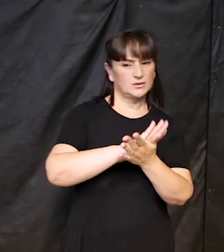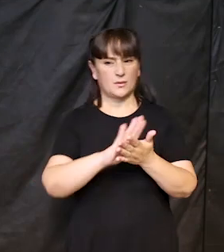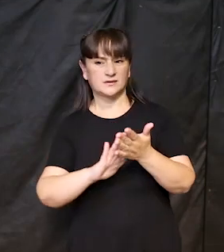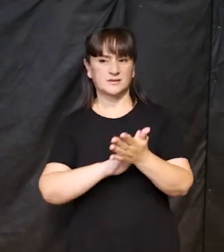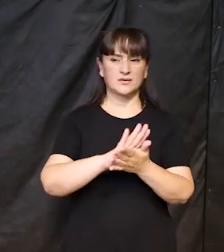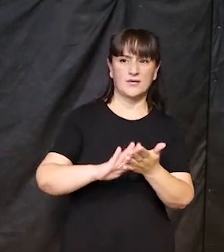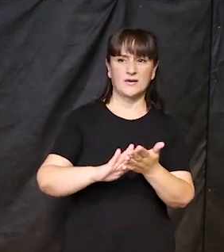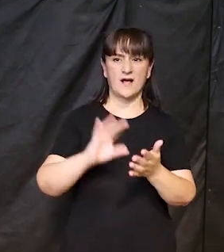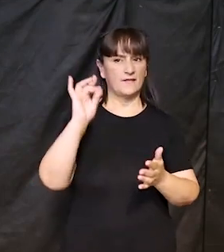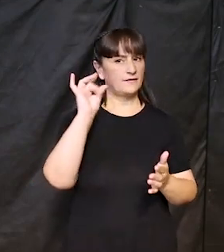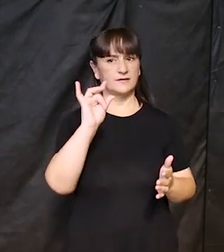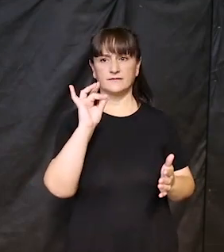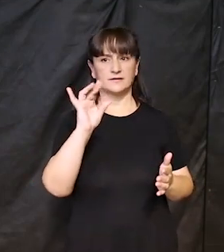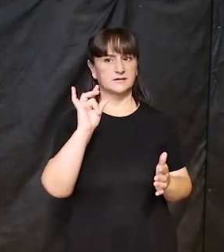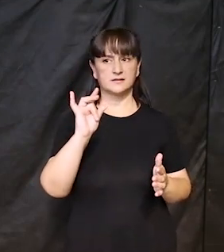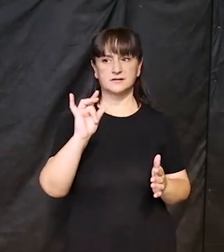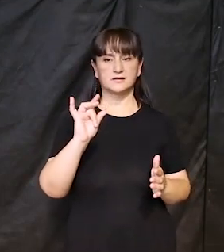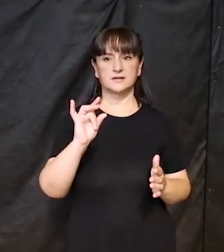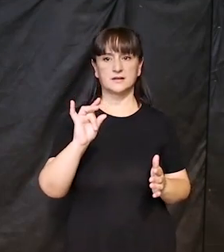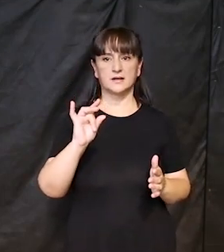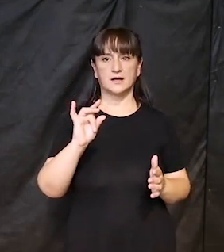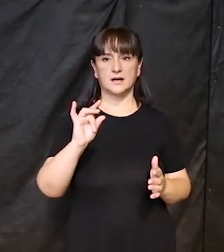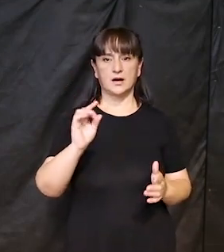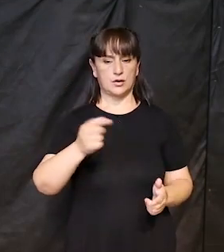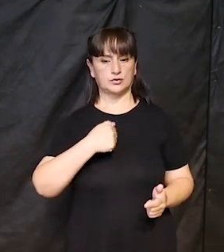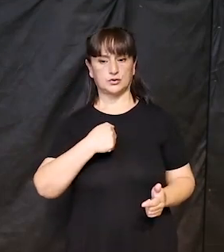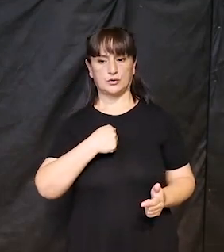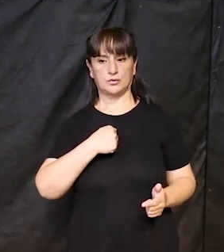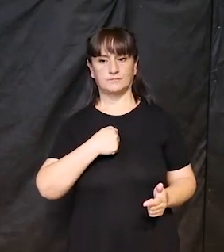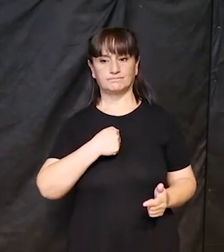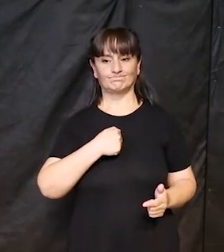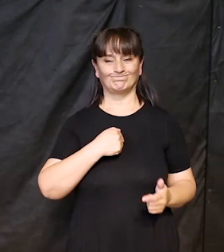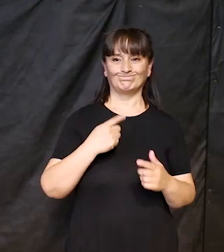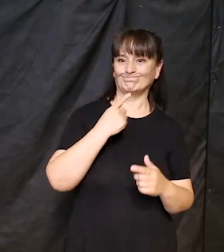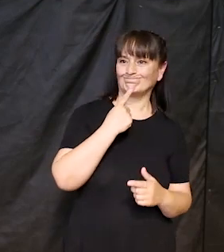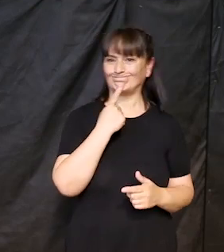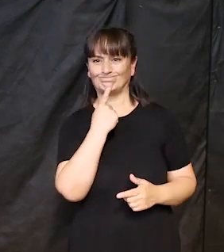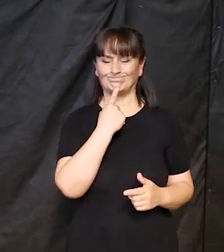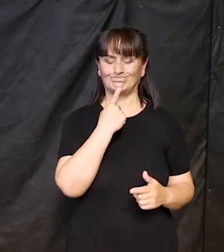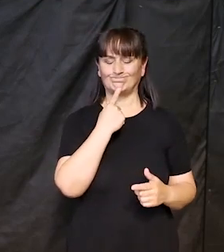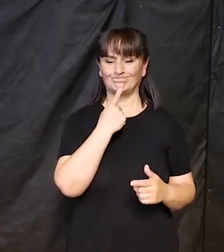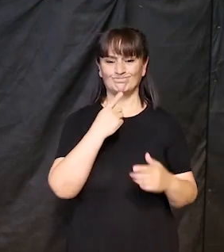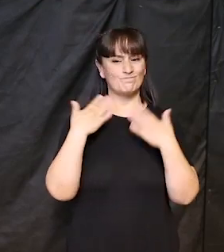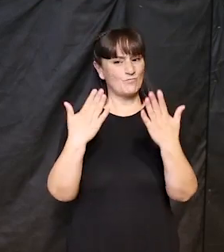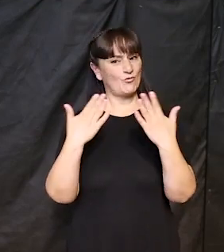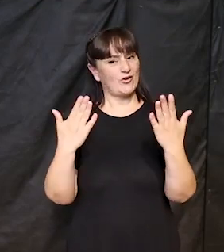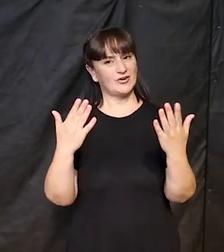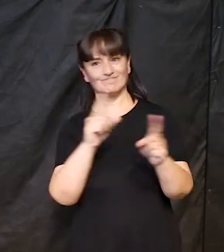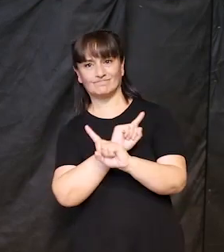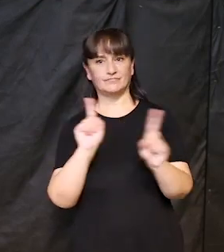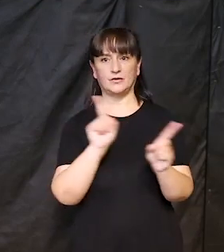sino que hay un valle que tenemos que atravesar pero no es con nuestra fuerza es con la ayuda de dios